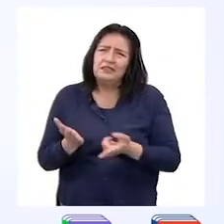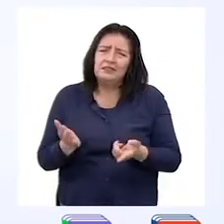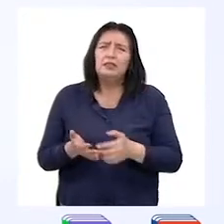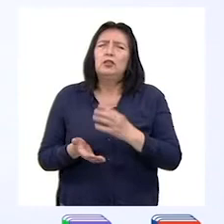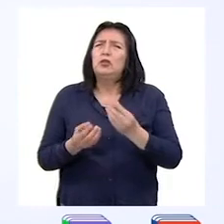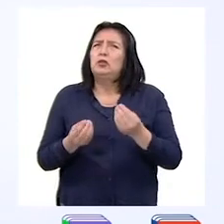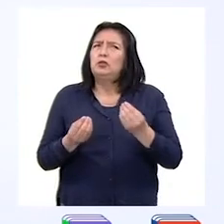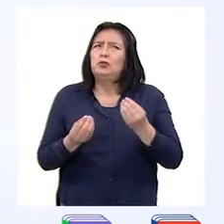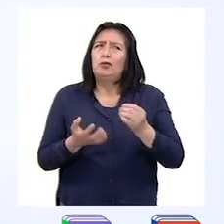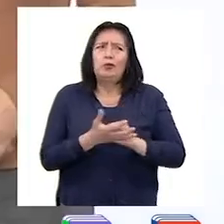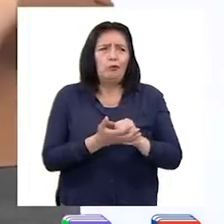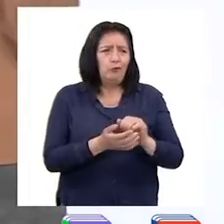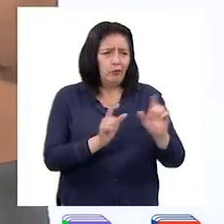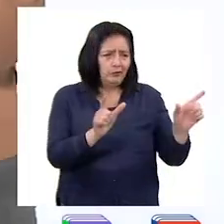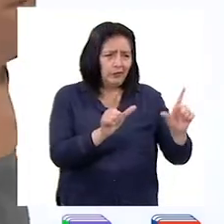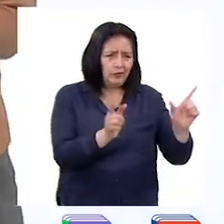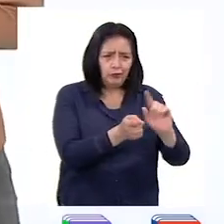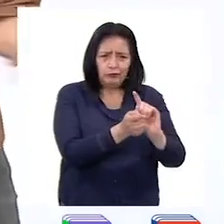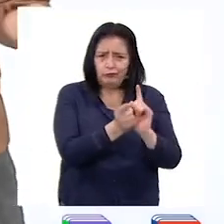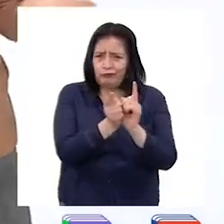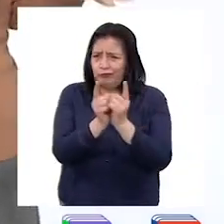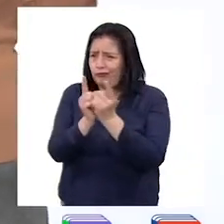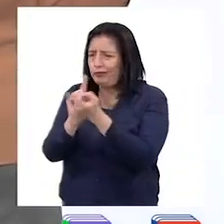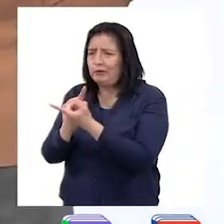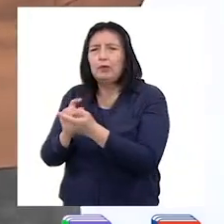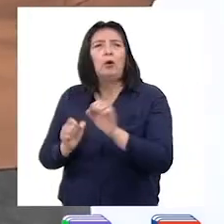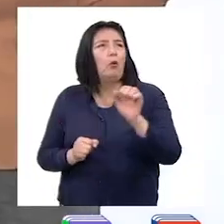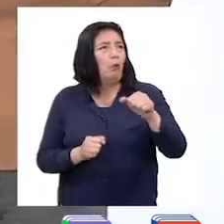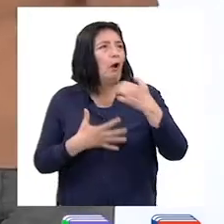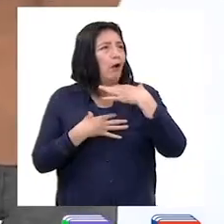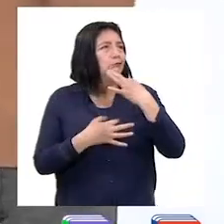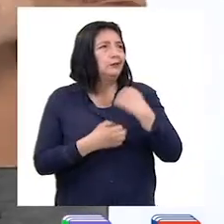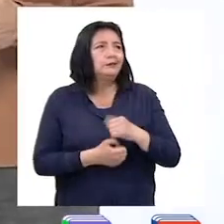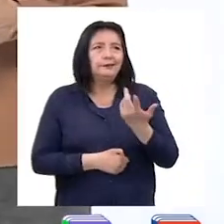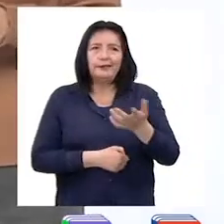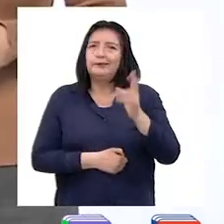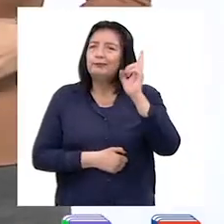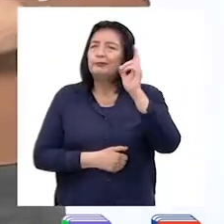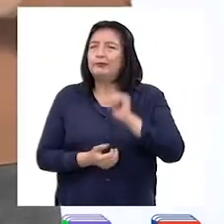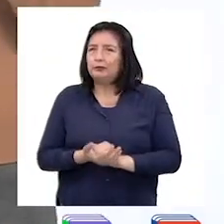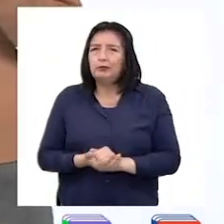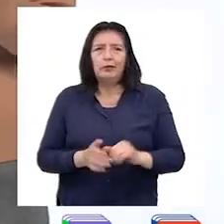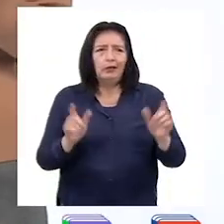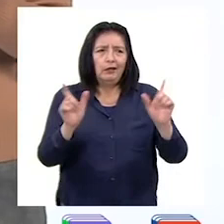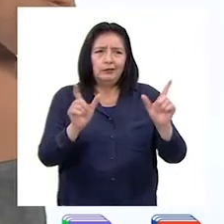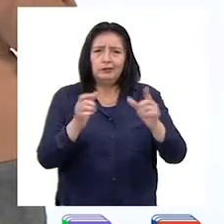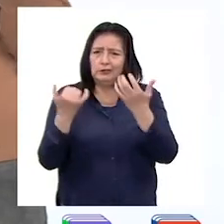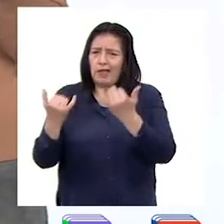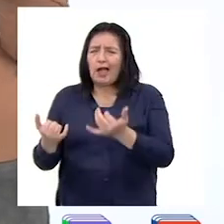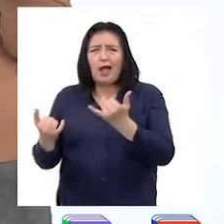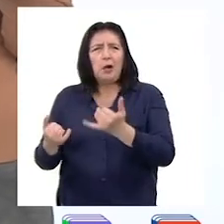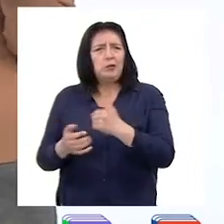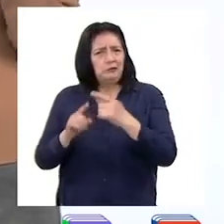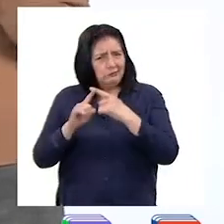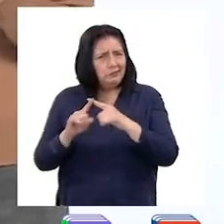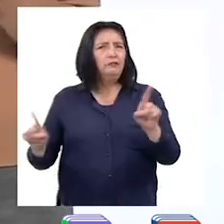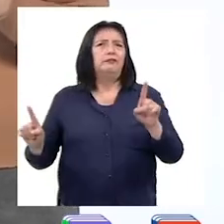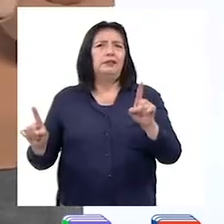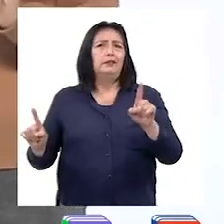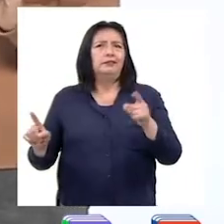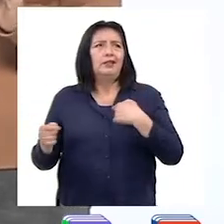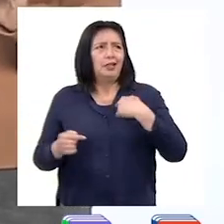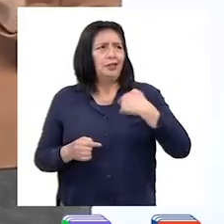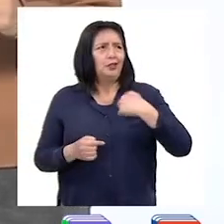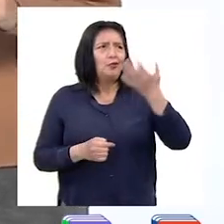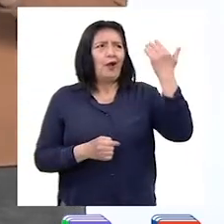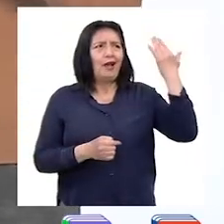de la evolución de los televisores? Bueno, que es muy interesante, profesor, porque incluso los televisores actuales son muy distintos del que yo tuve